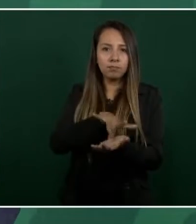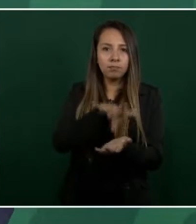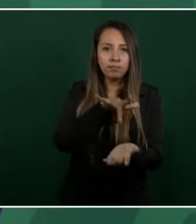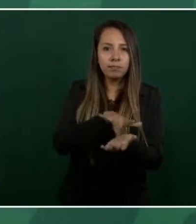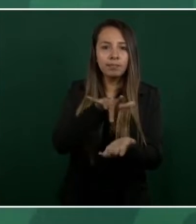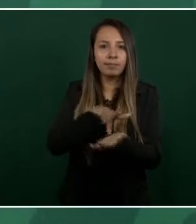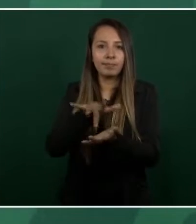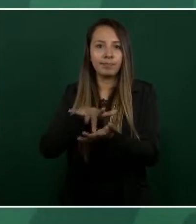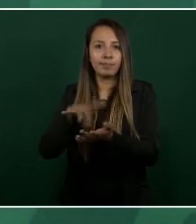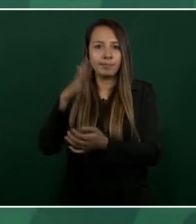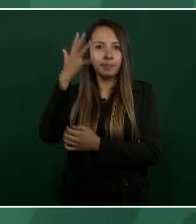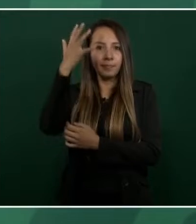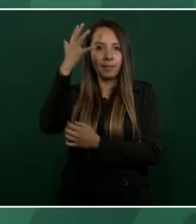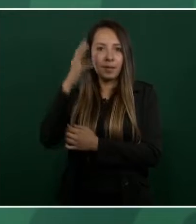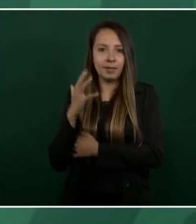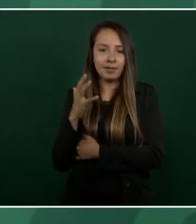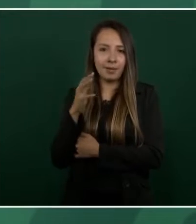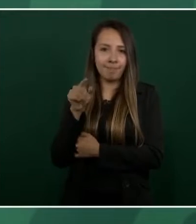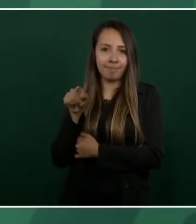Marina del Pilar